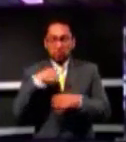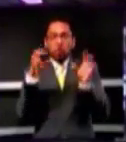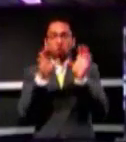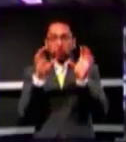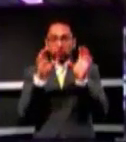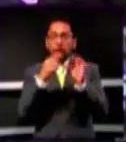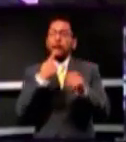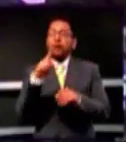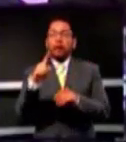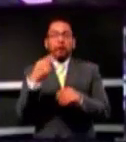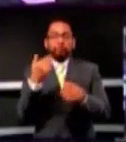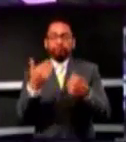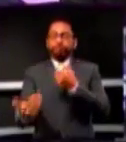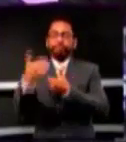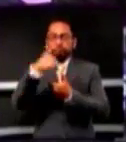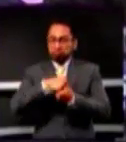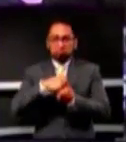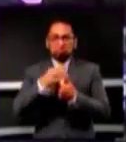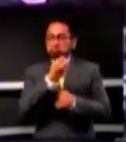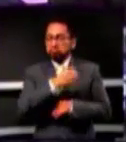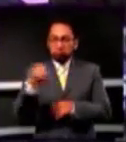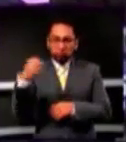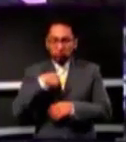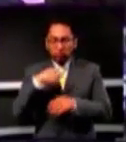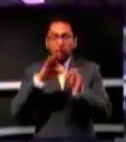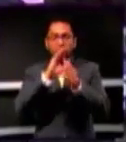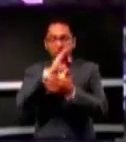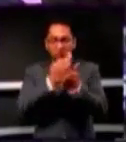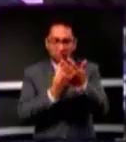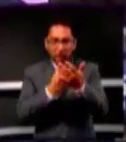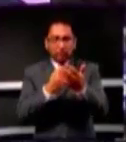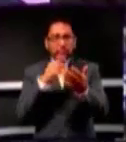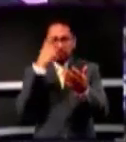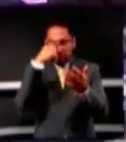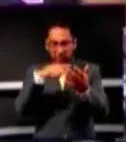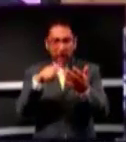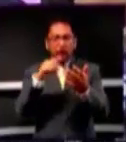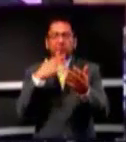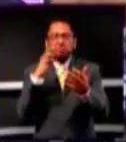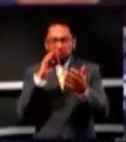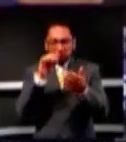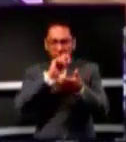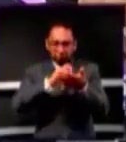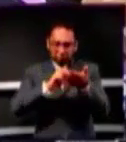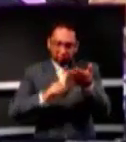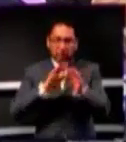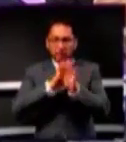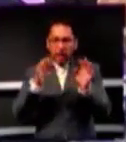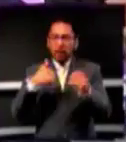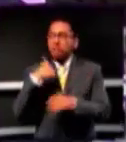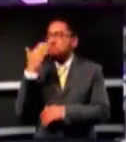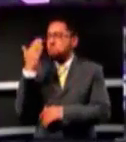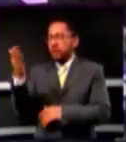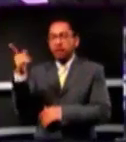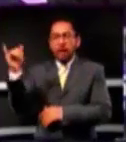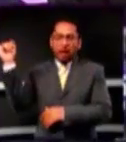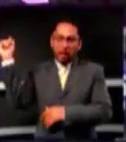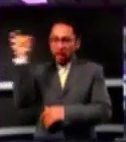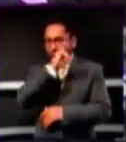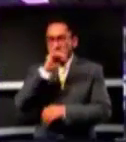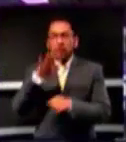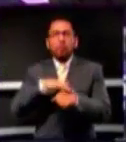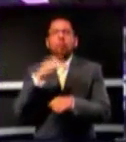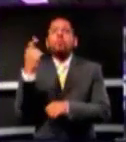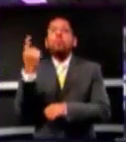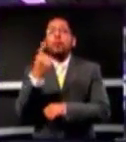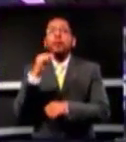queja. Uh-huh. A través de nosotros, llenando un formato muy sencillo, uh-huh, en ese momento nosotros le solicitamos al patrón el por qué